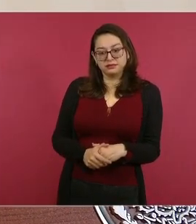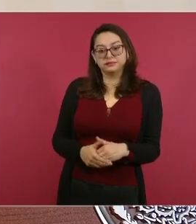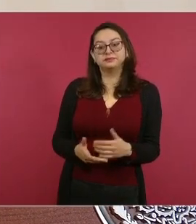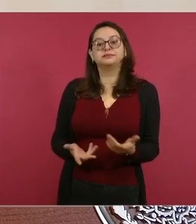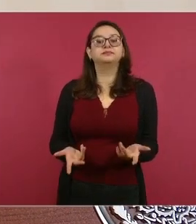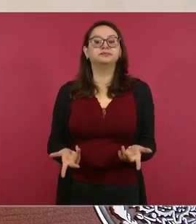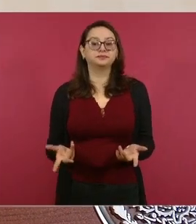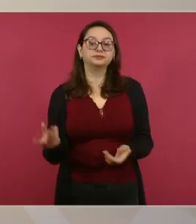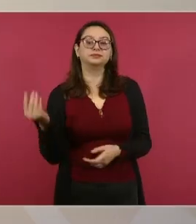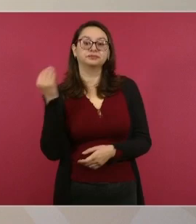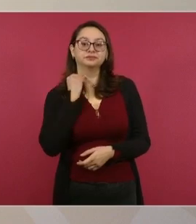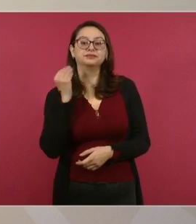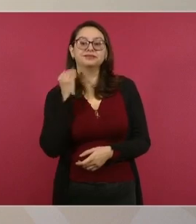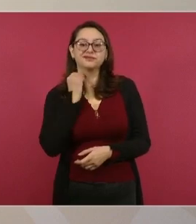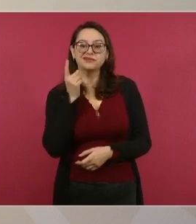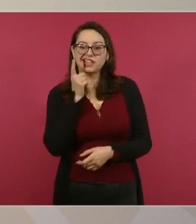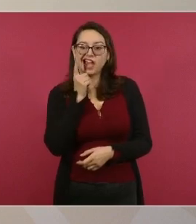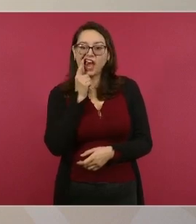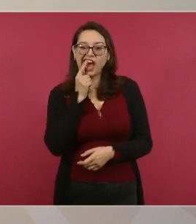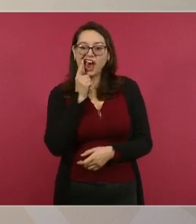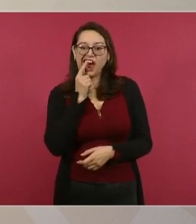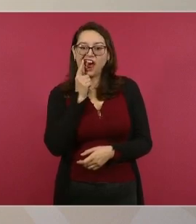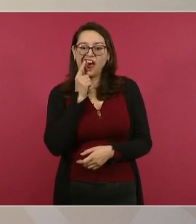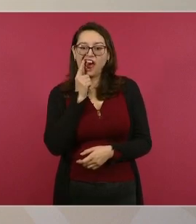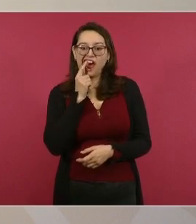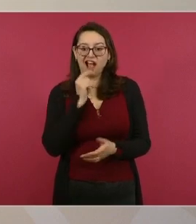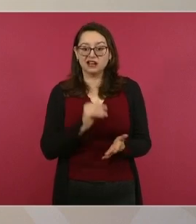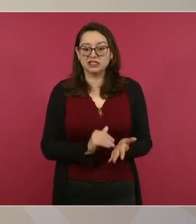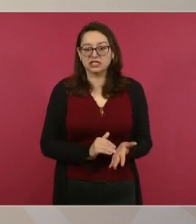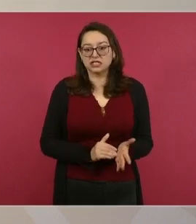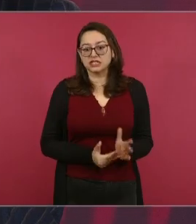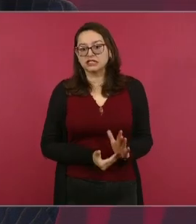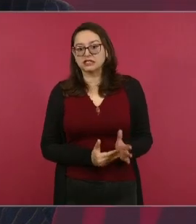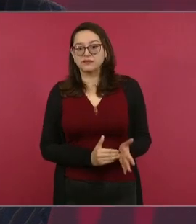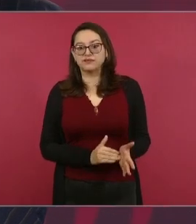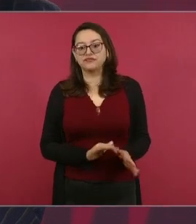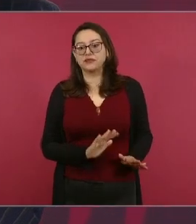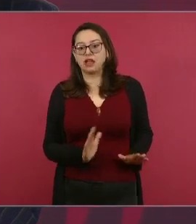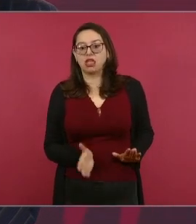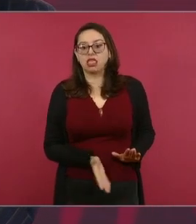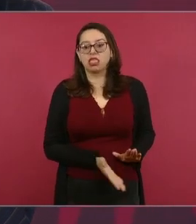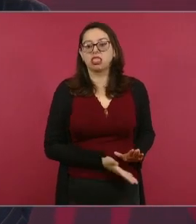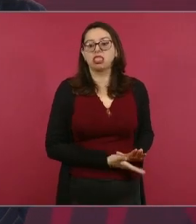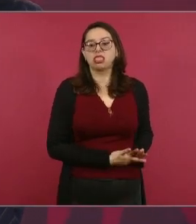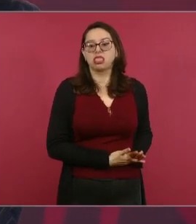de los abogados, era una especie de táctica dilatoria,